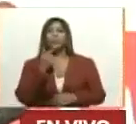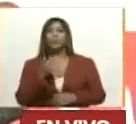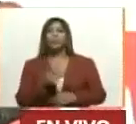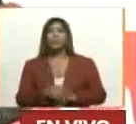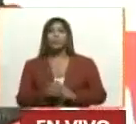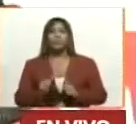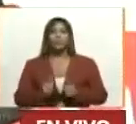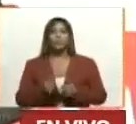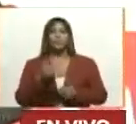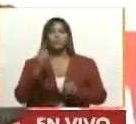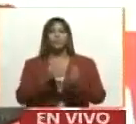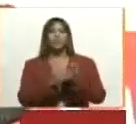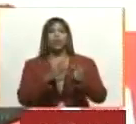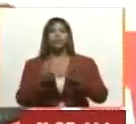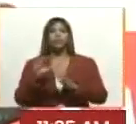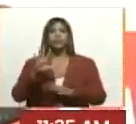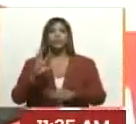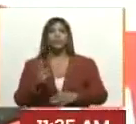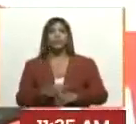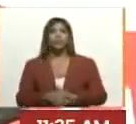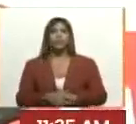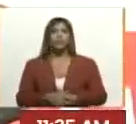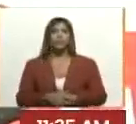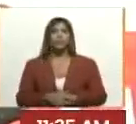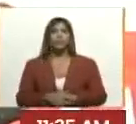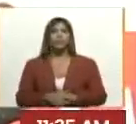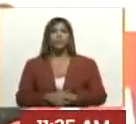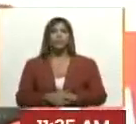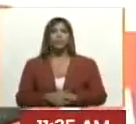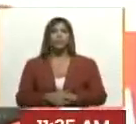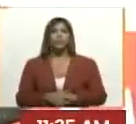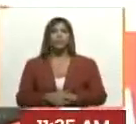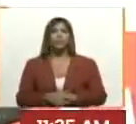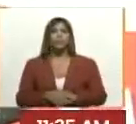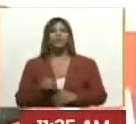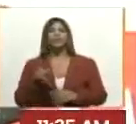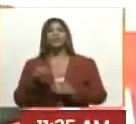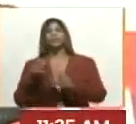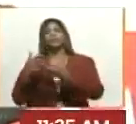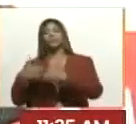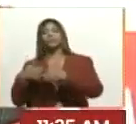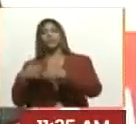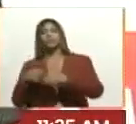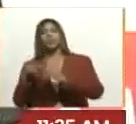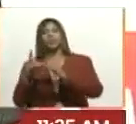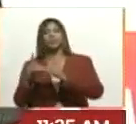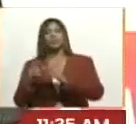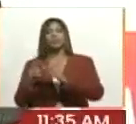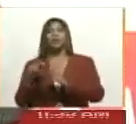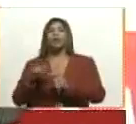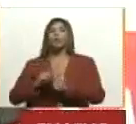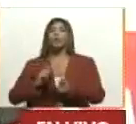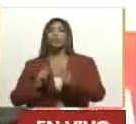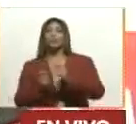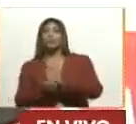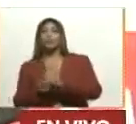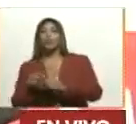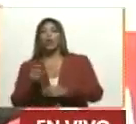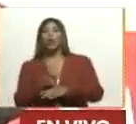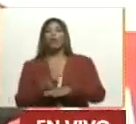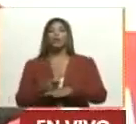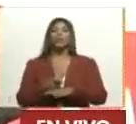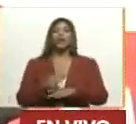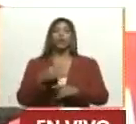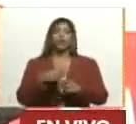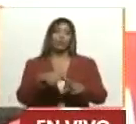en 1954, cuando la United Fruit Company decidió voltear al gobierno de Guatemala. En